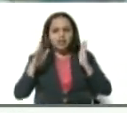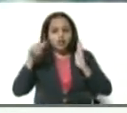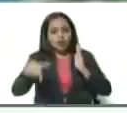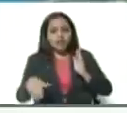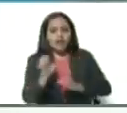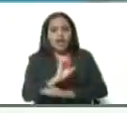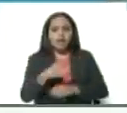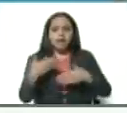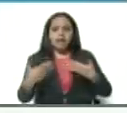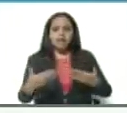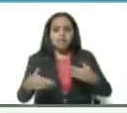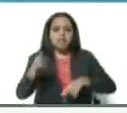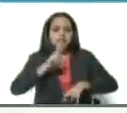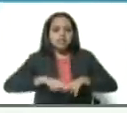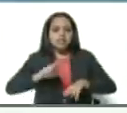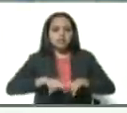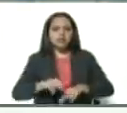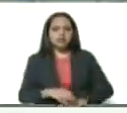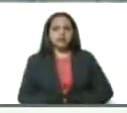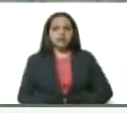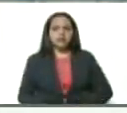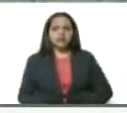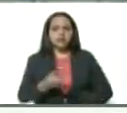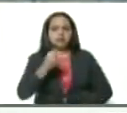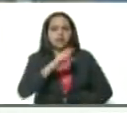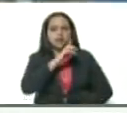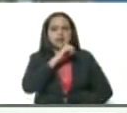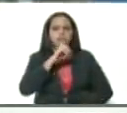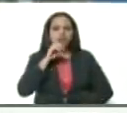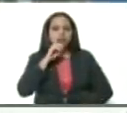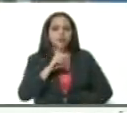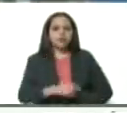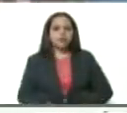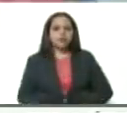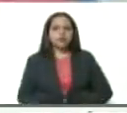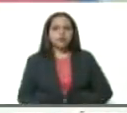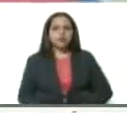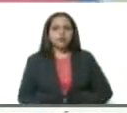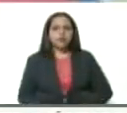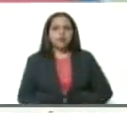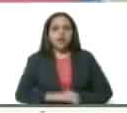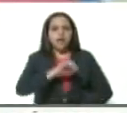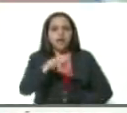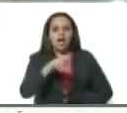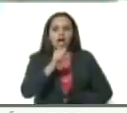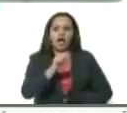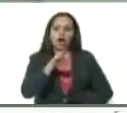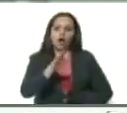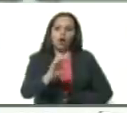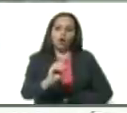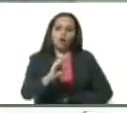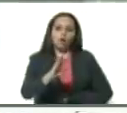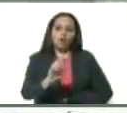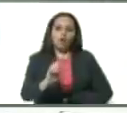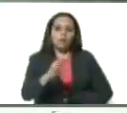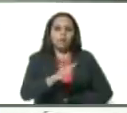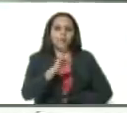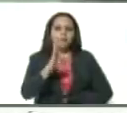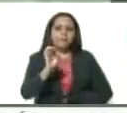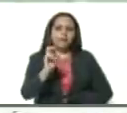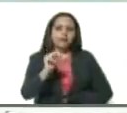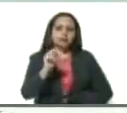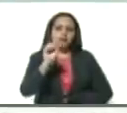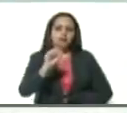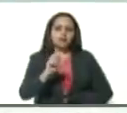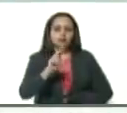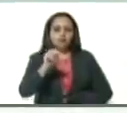emergencia pediátrica infantil que lleva el nombre de Mario Jacobo Penzo. Por ello, presidente, desde esta importante área de